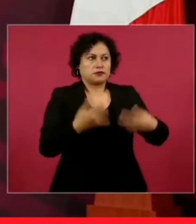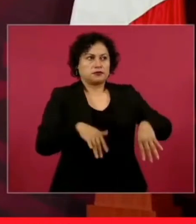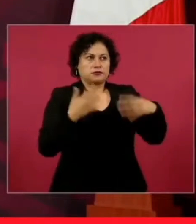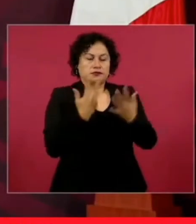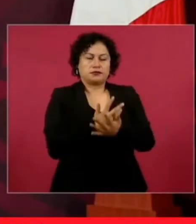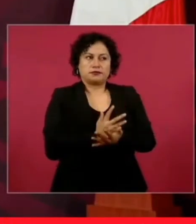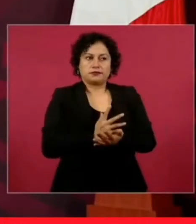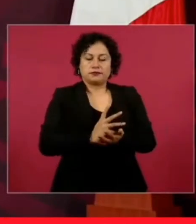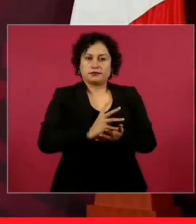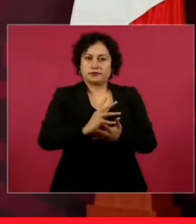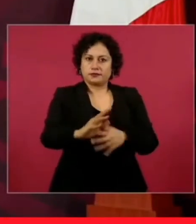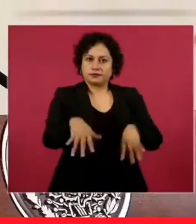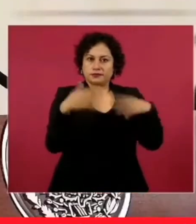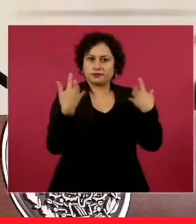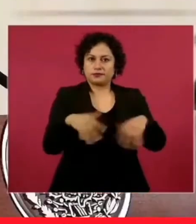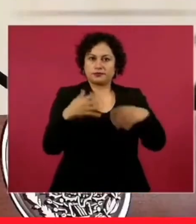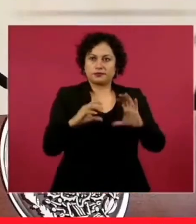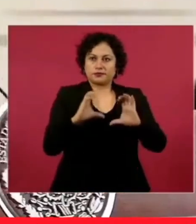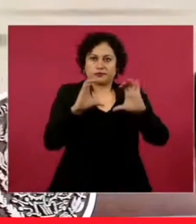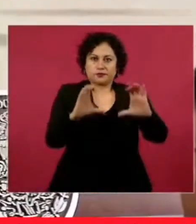le está dando mucho.